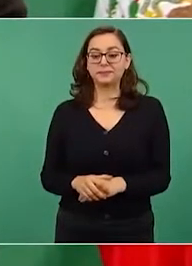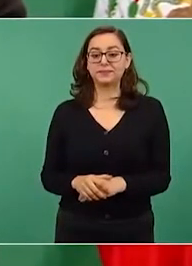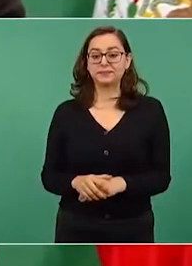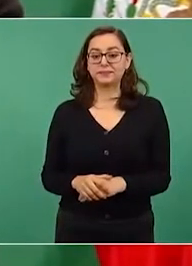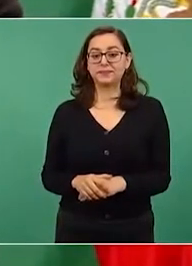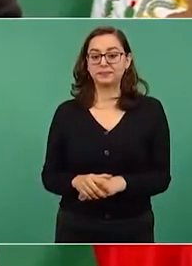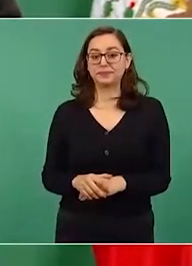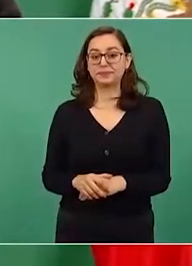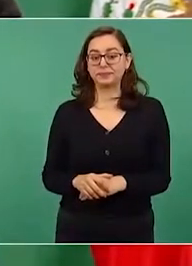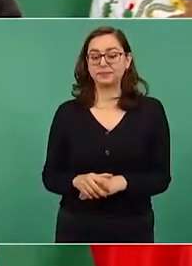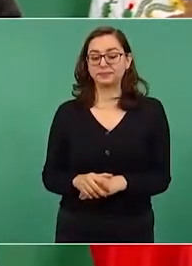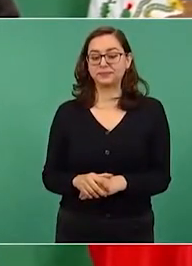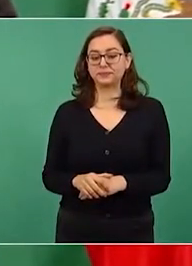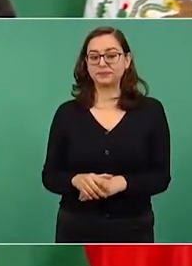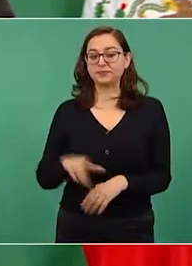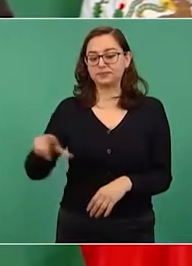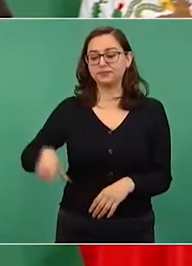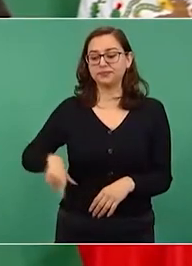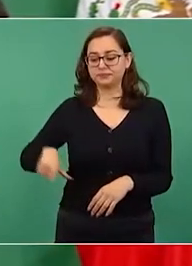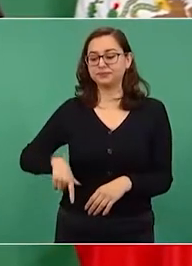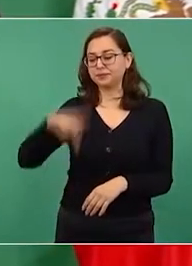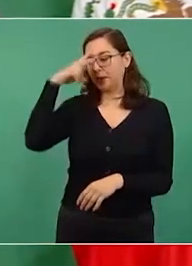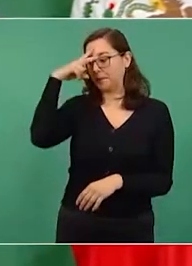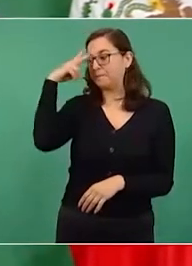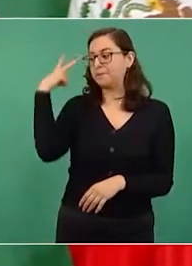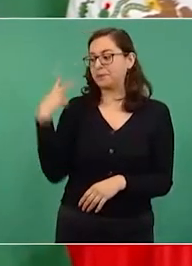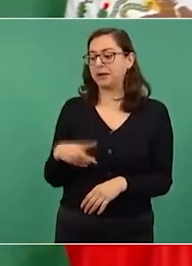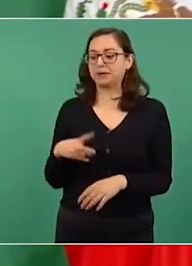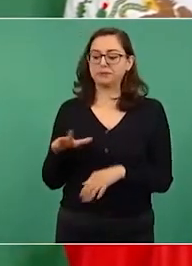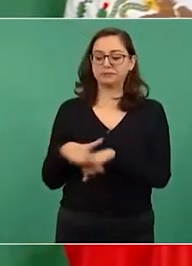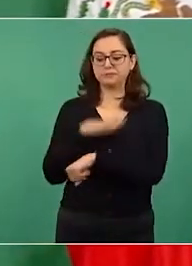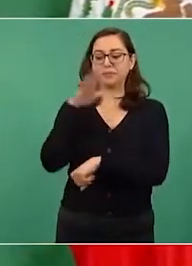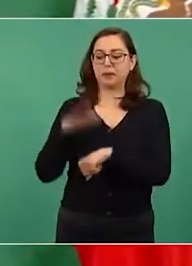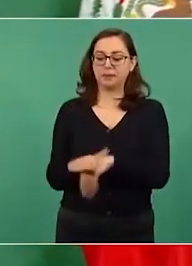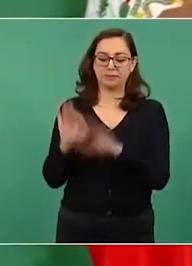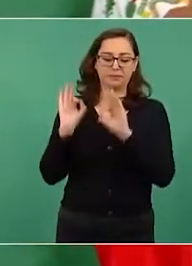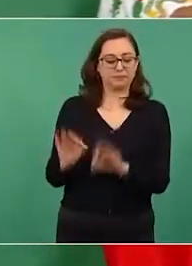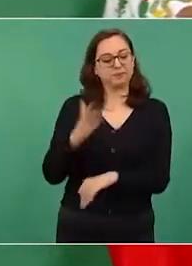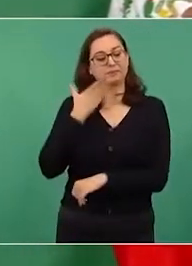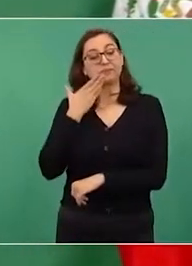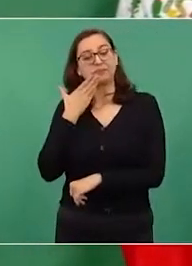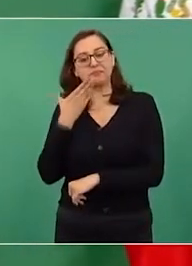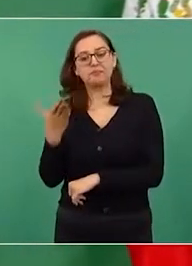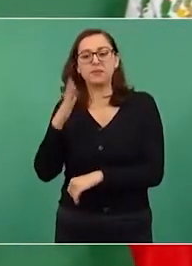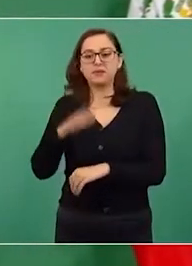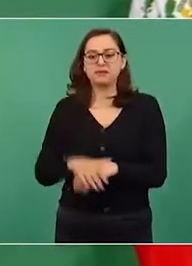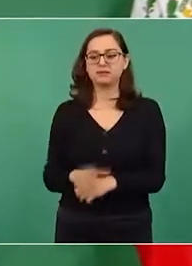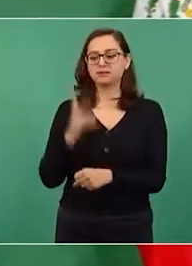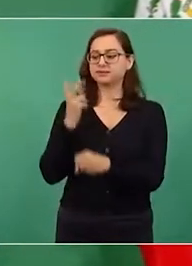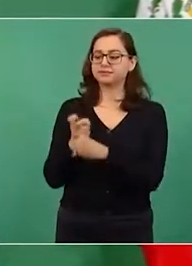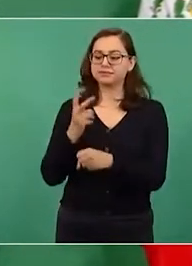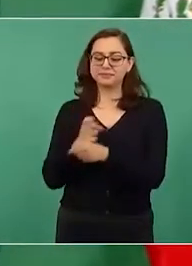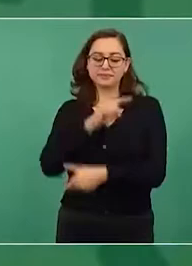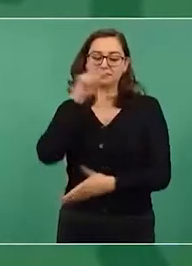el gobierno de México, nada más nos está ganando el